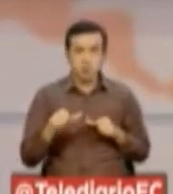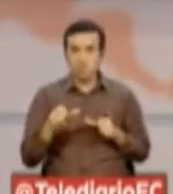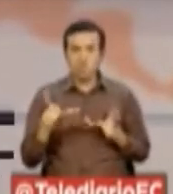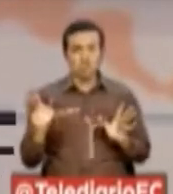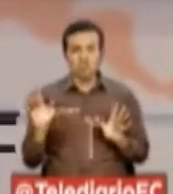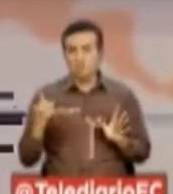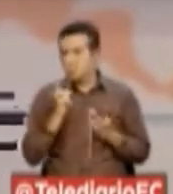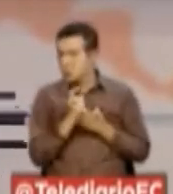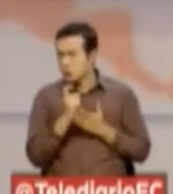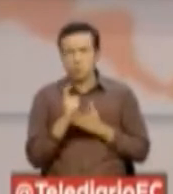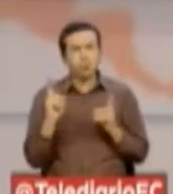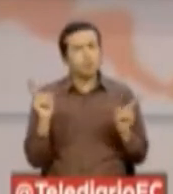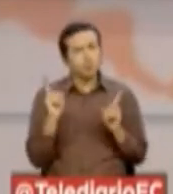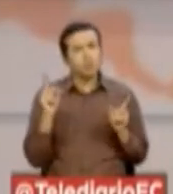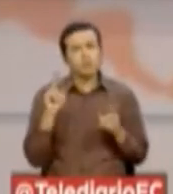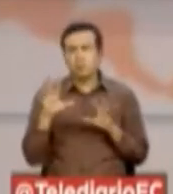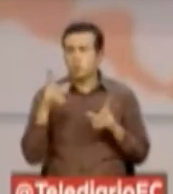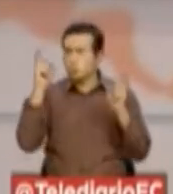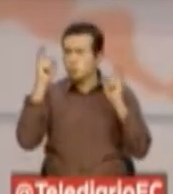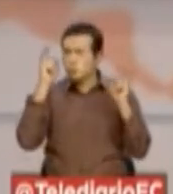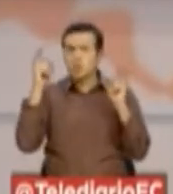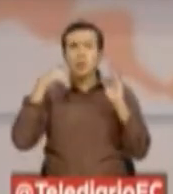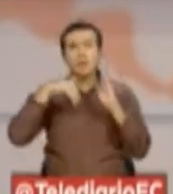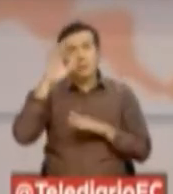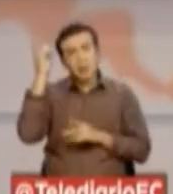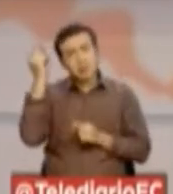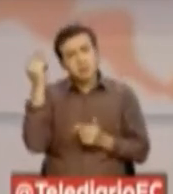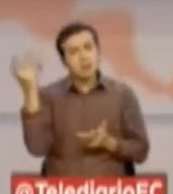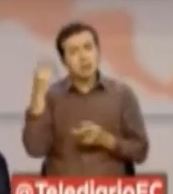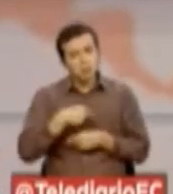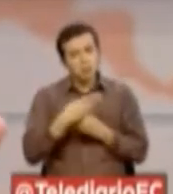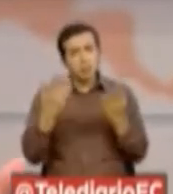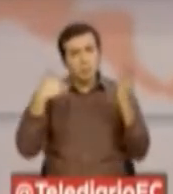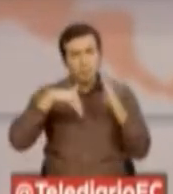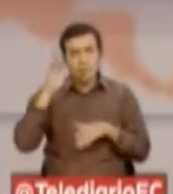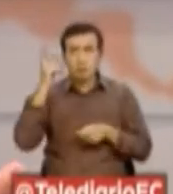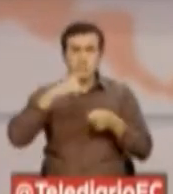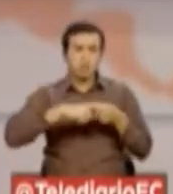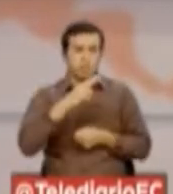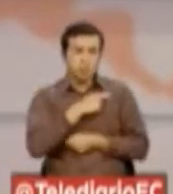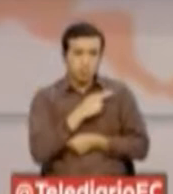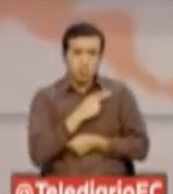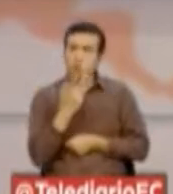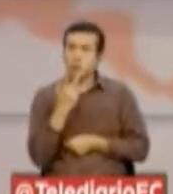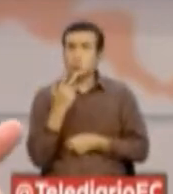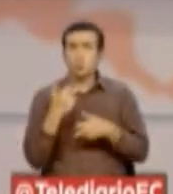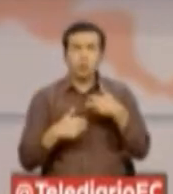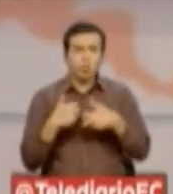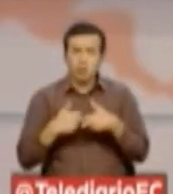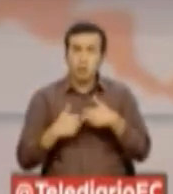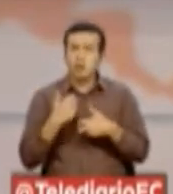a nadie si se controla la corrupción habrá más recursos que haya más cupos universitarios para que no tengamos del un vía crucis de tener que esperar